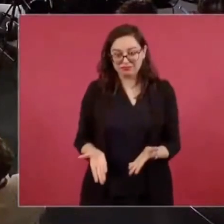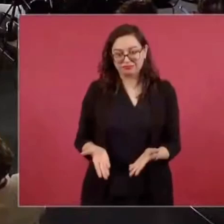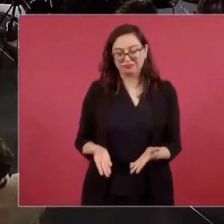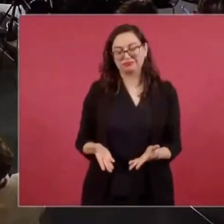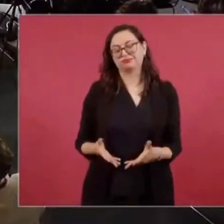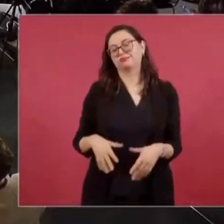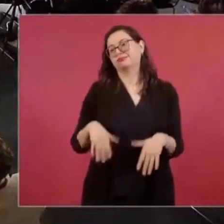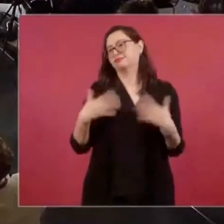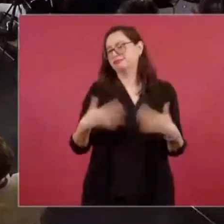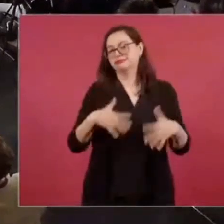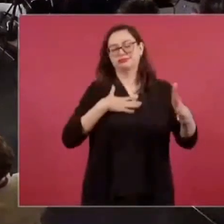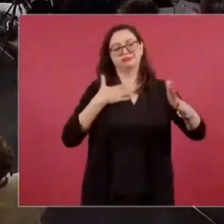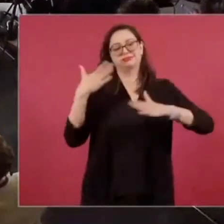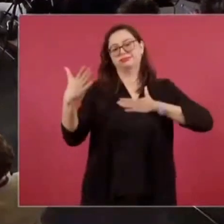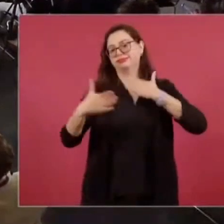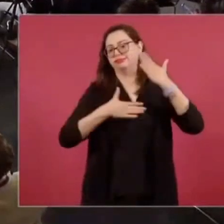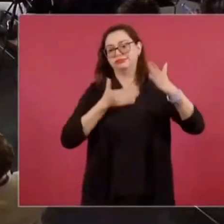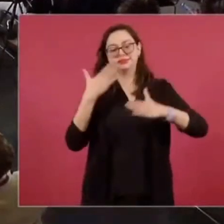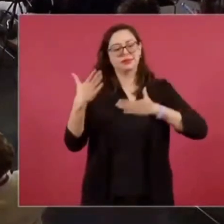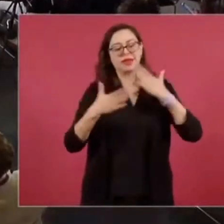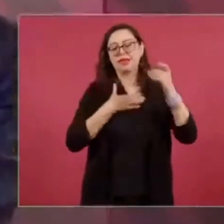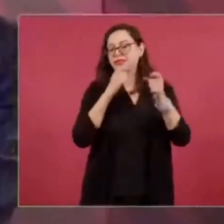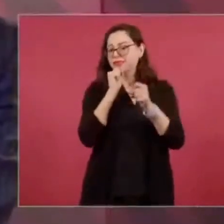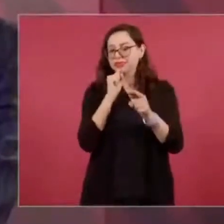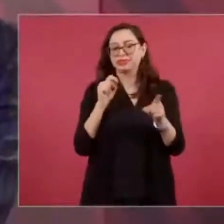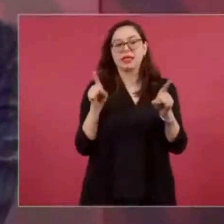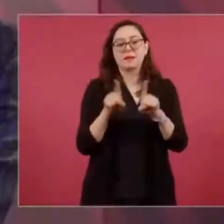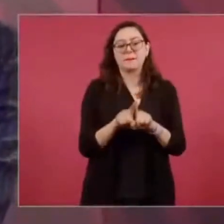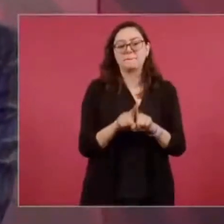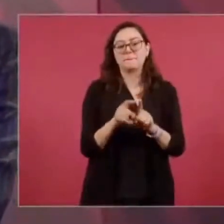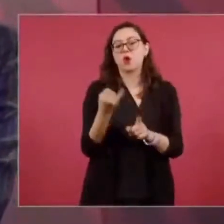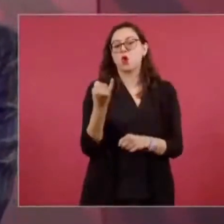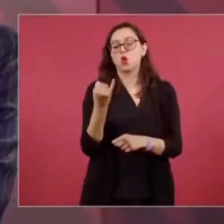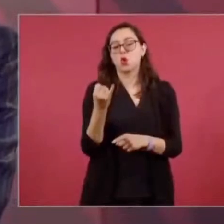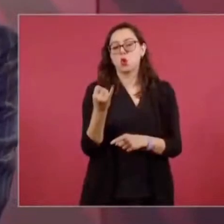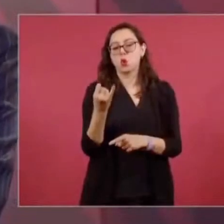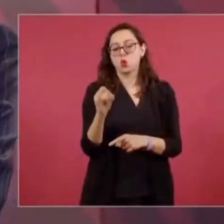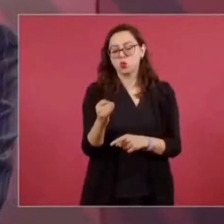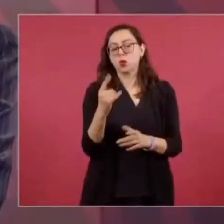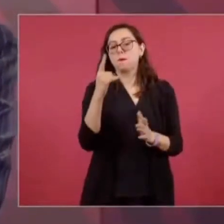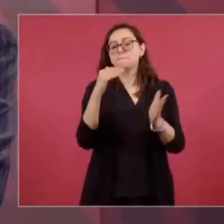En junio de 1911.